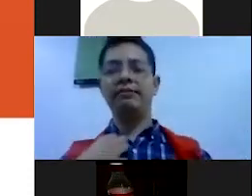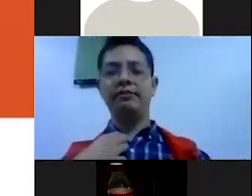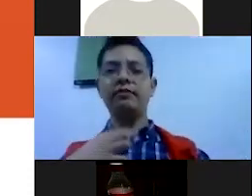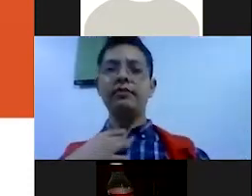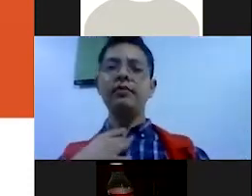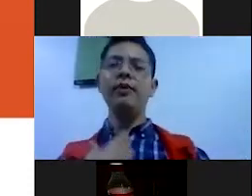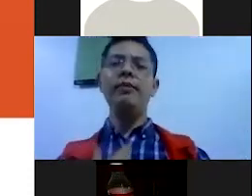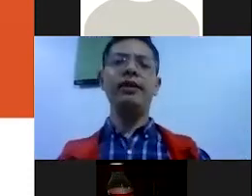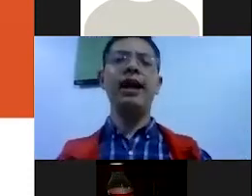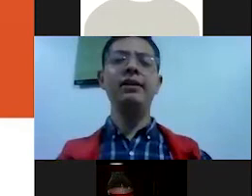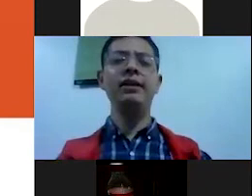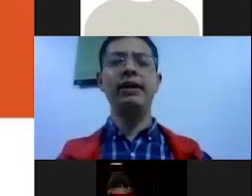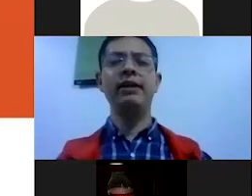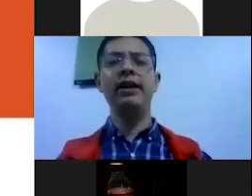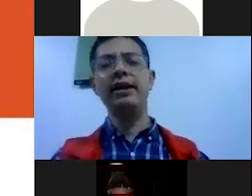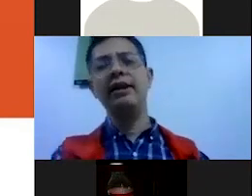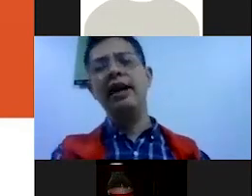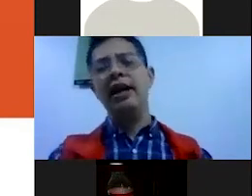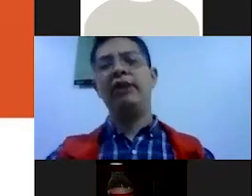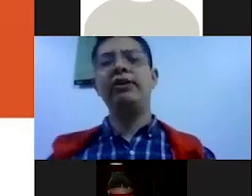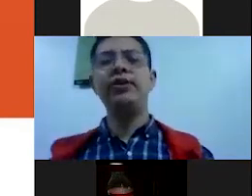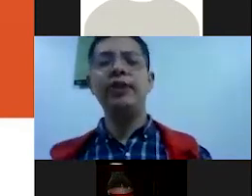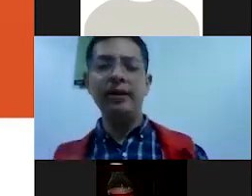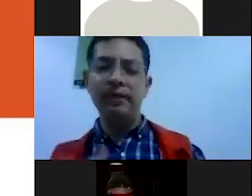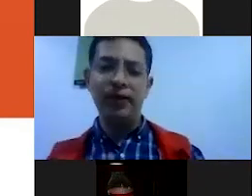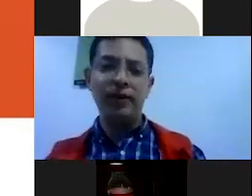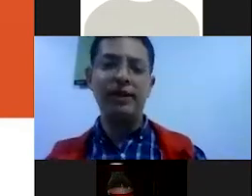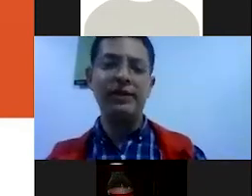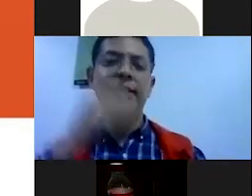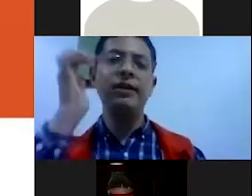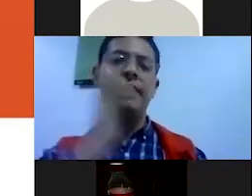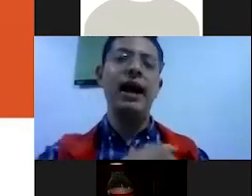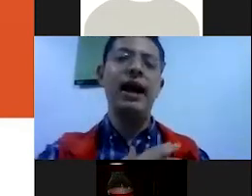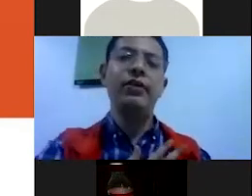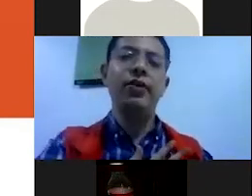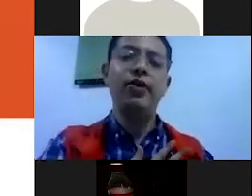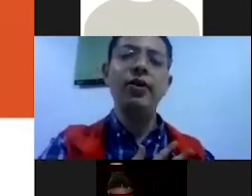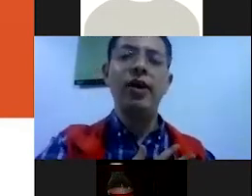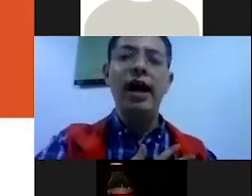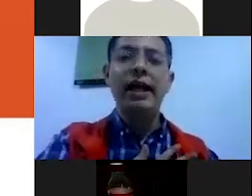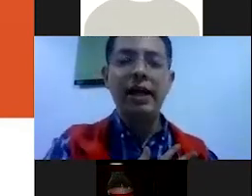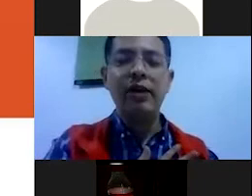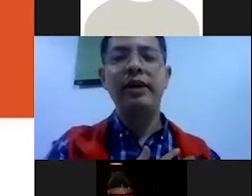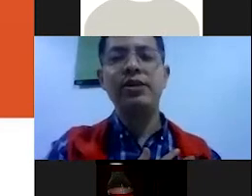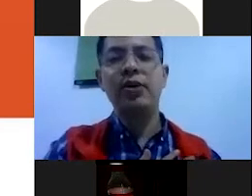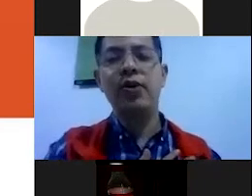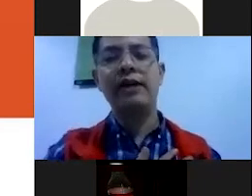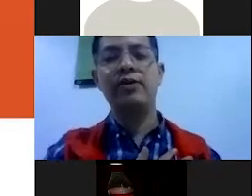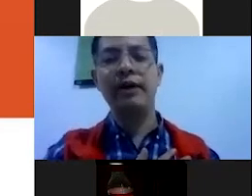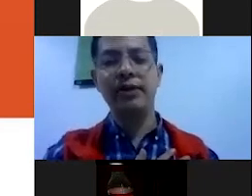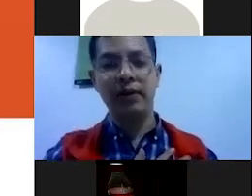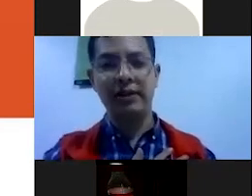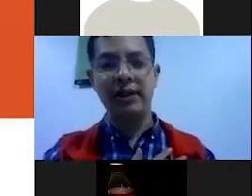línea vertical imaginaria, la otra horizontal, donde intersecten. Ahí coloco y comienzo con